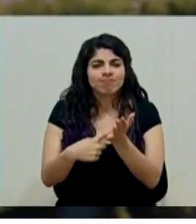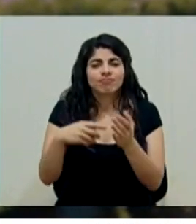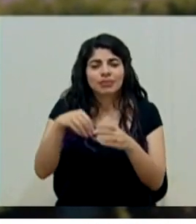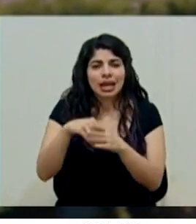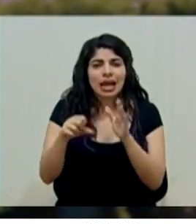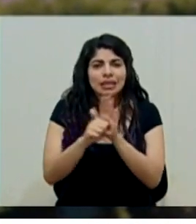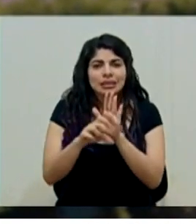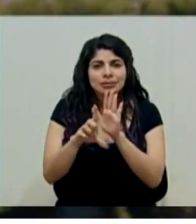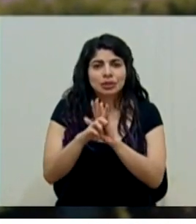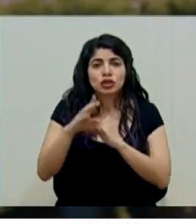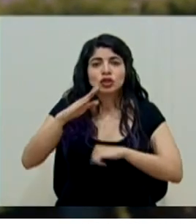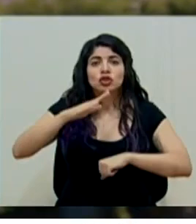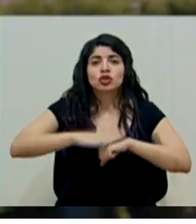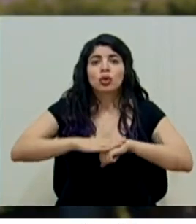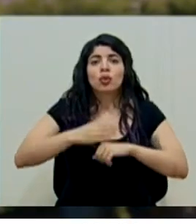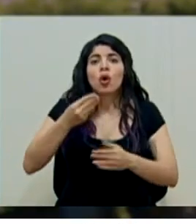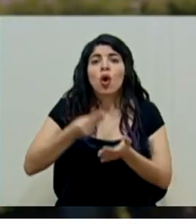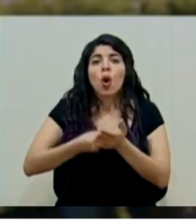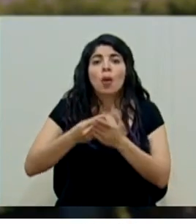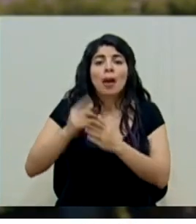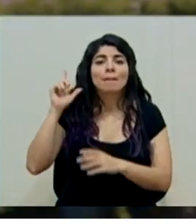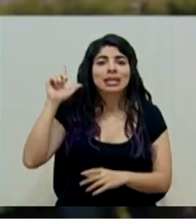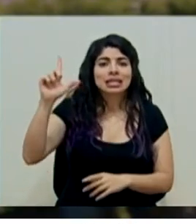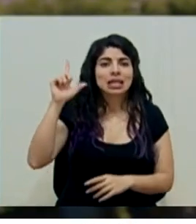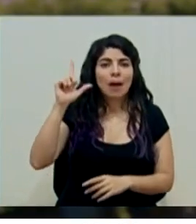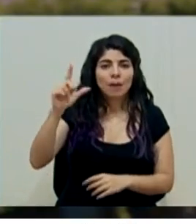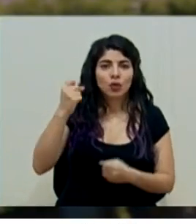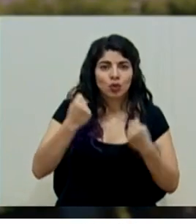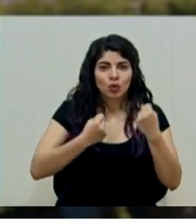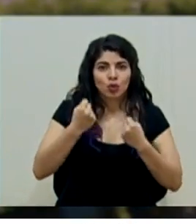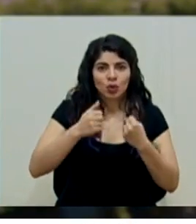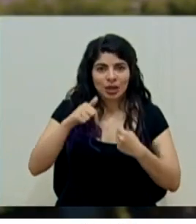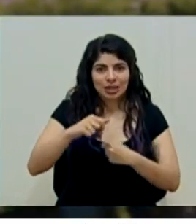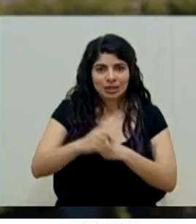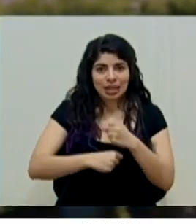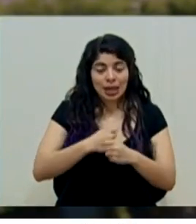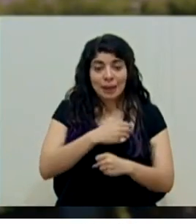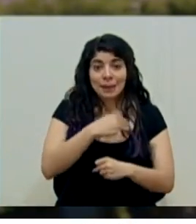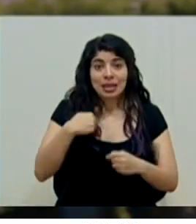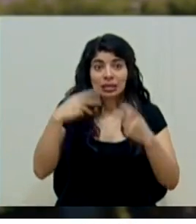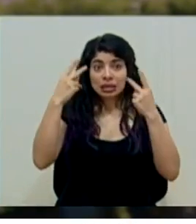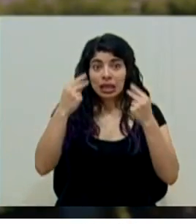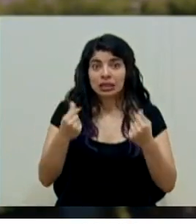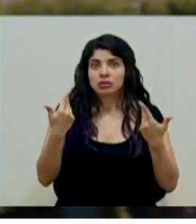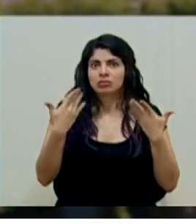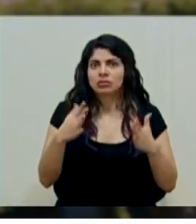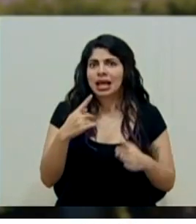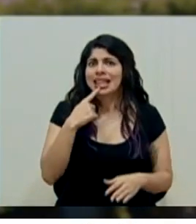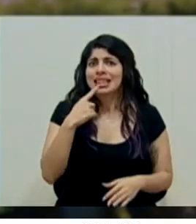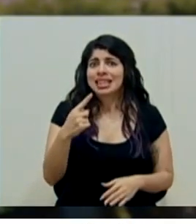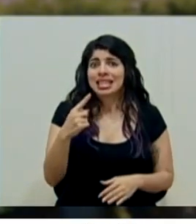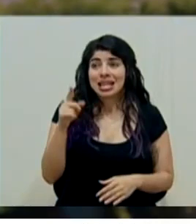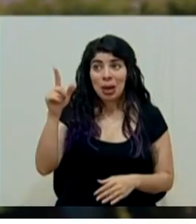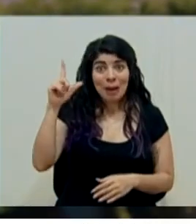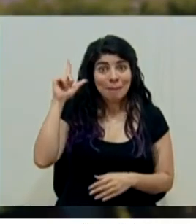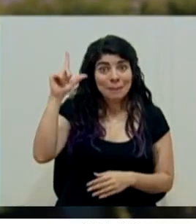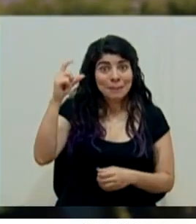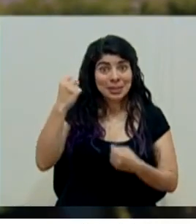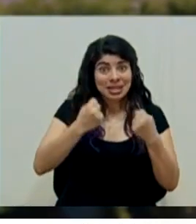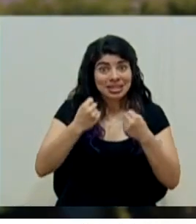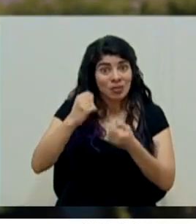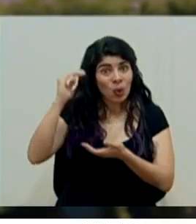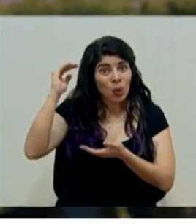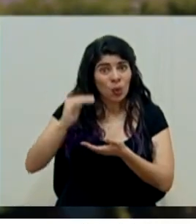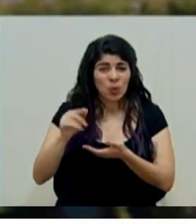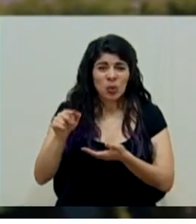en la Asamblea Legislativa con respecto al cobro de marchamo de este año. Ya el Ministerio de Hacienda advirtió que el rebajo del marchamo pues